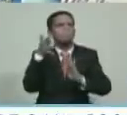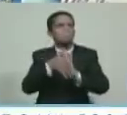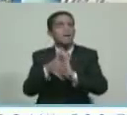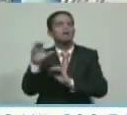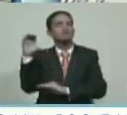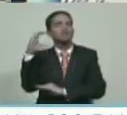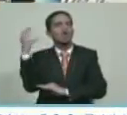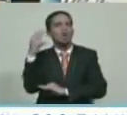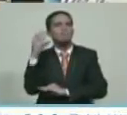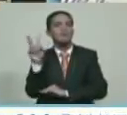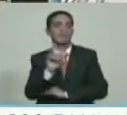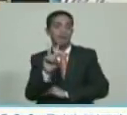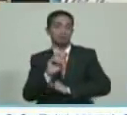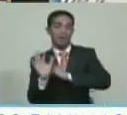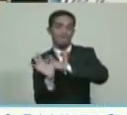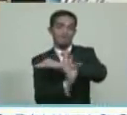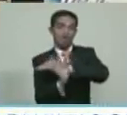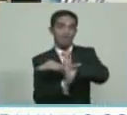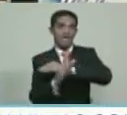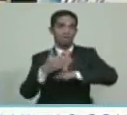Venezuela hace frontera con el país